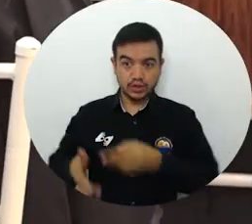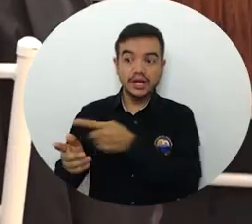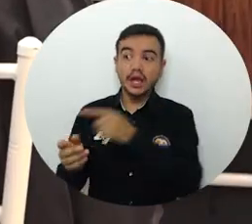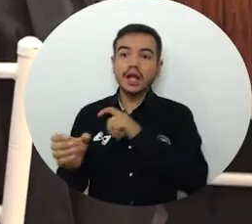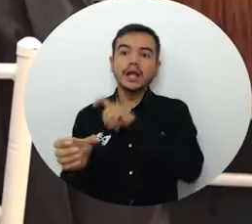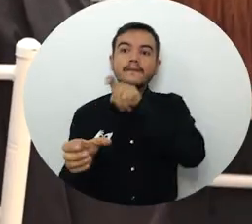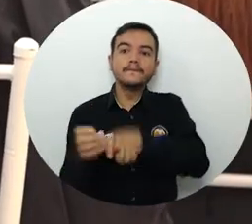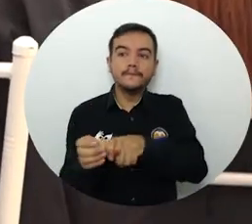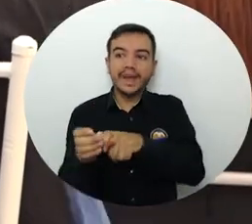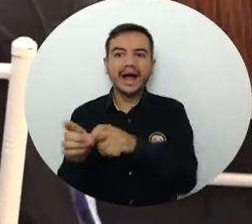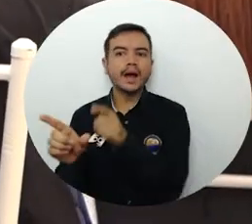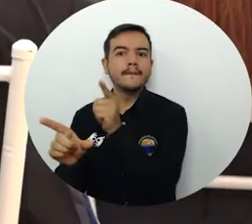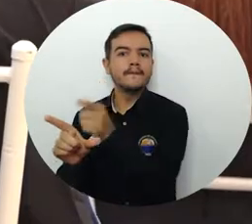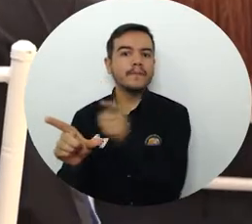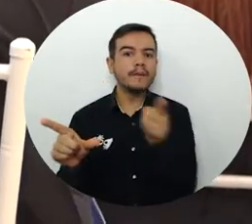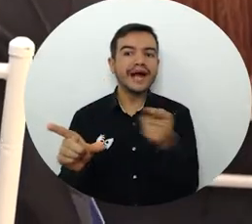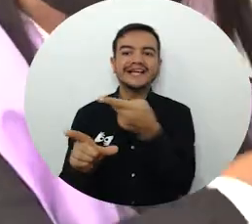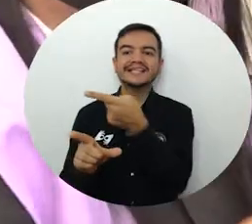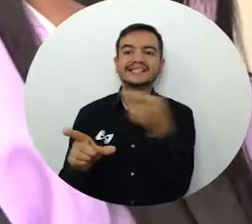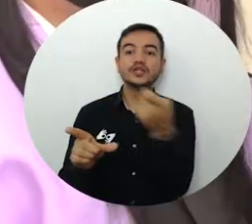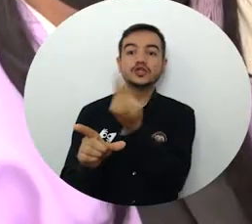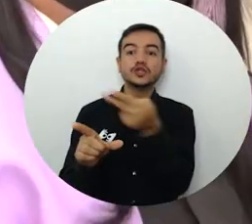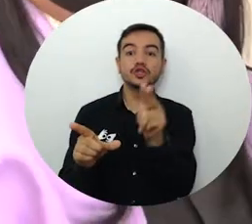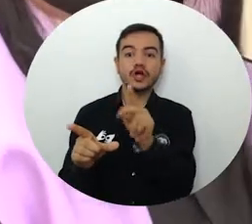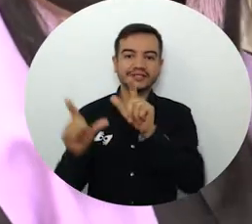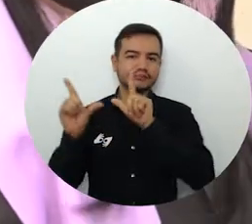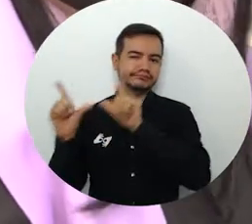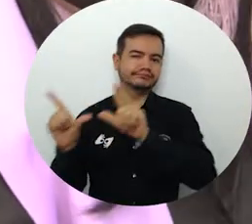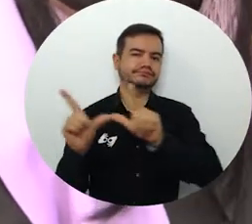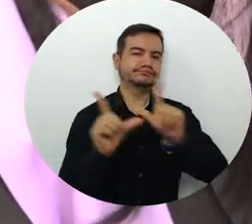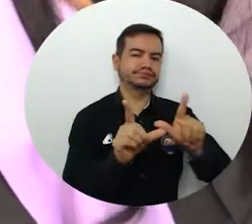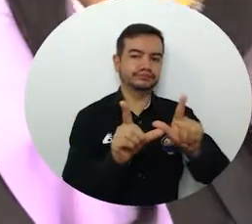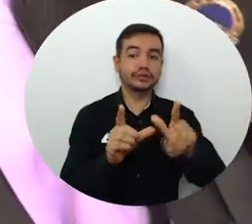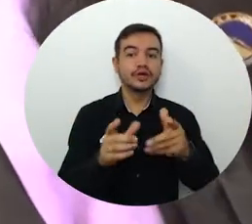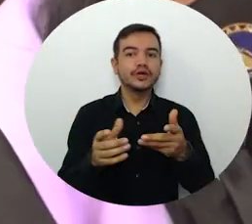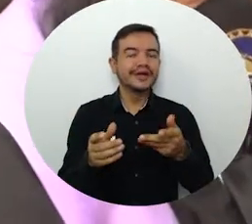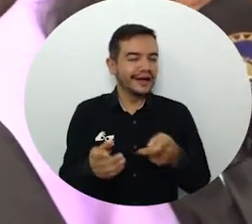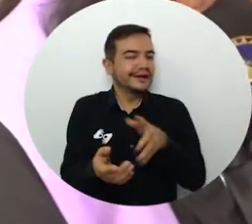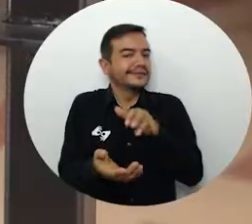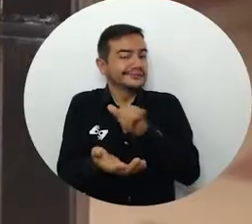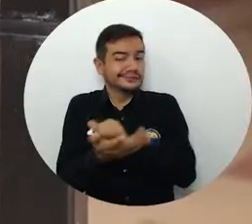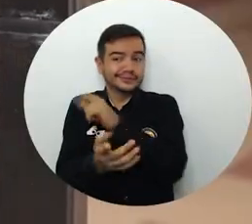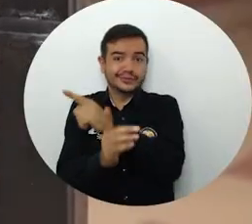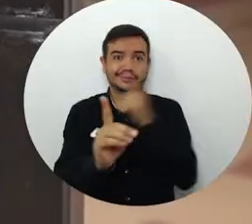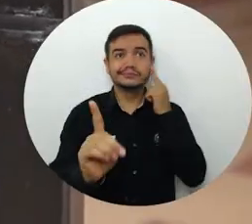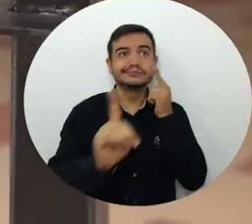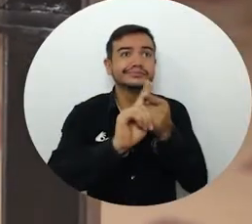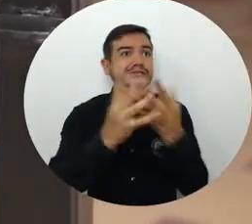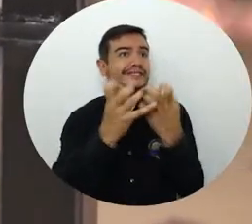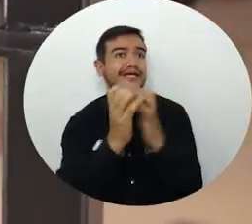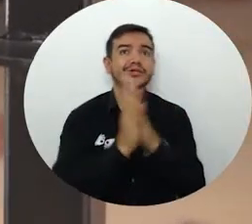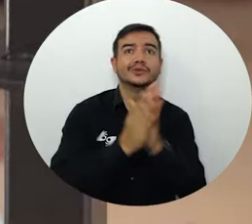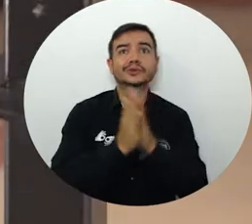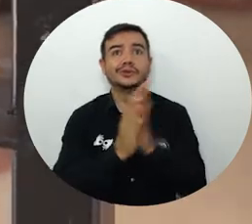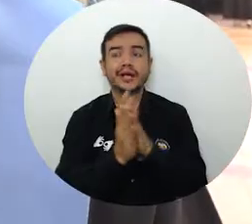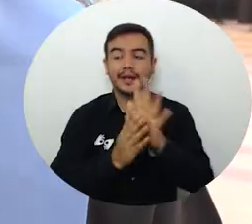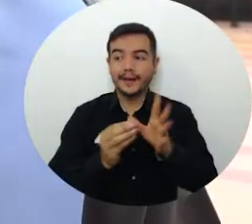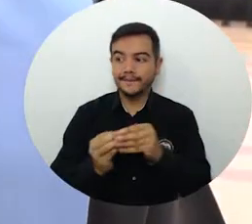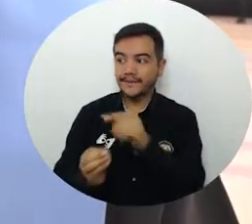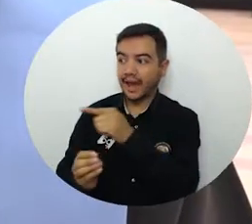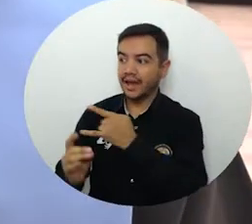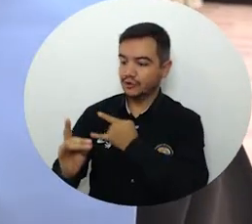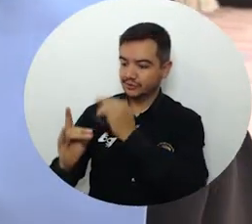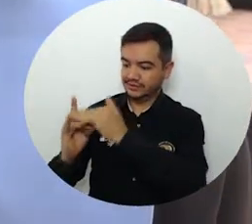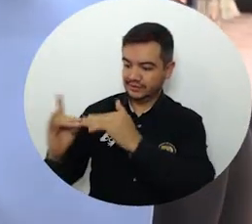112 profesionales graduados en la más reciente ceremonia presencial, logro que atribuye a los sueños de superación y al poder transformador